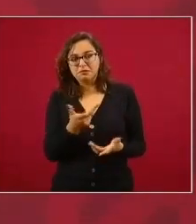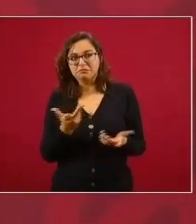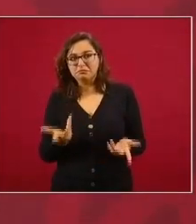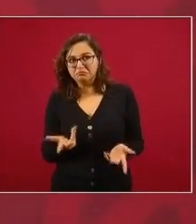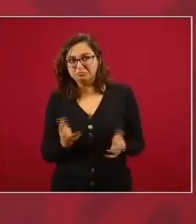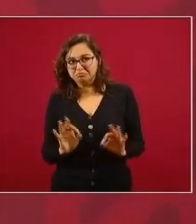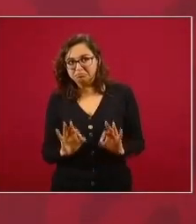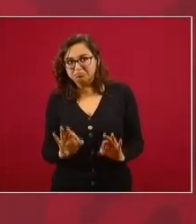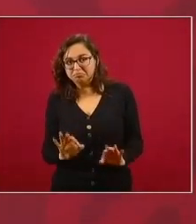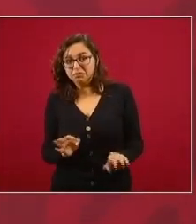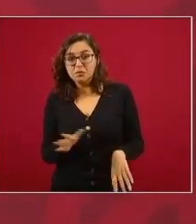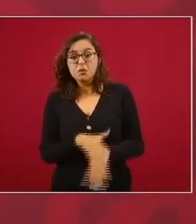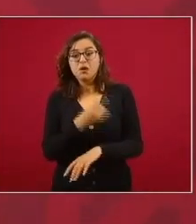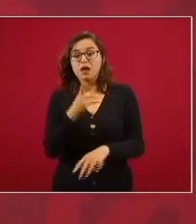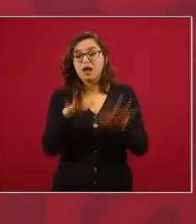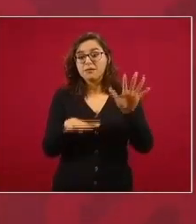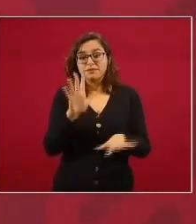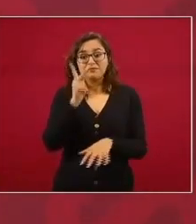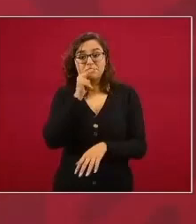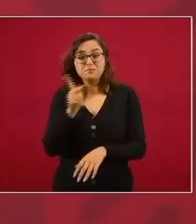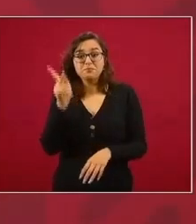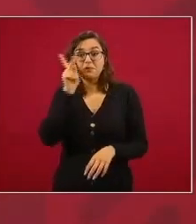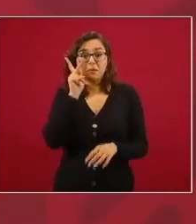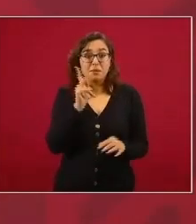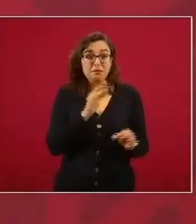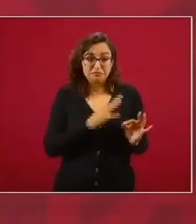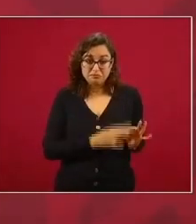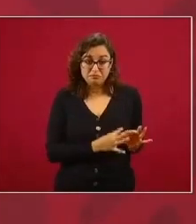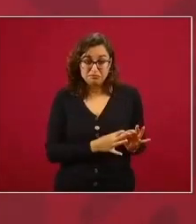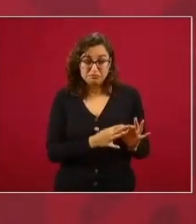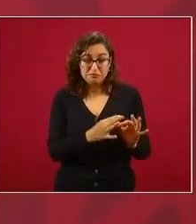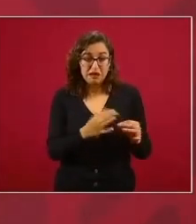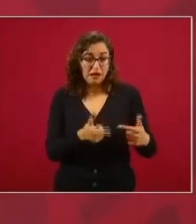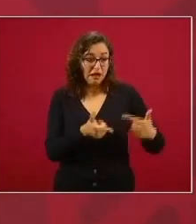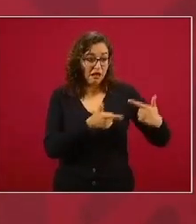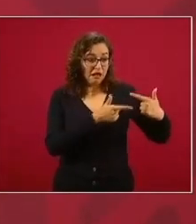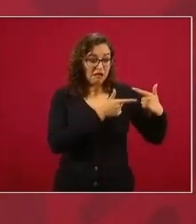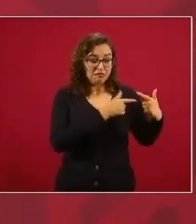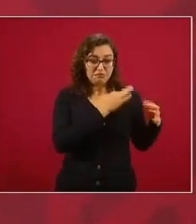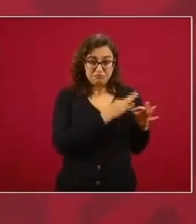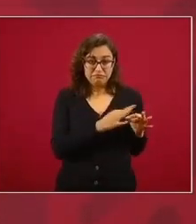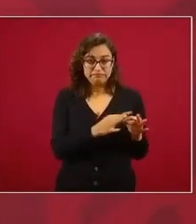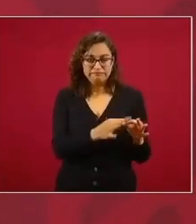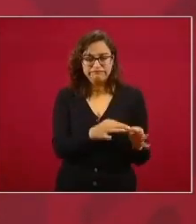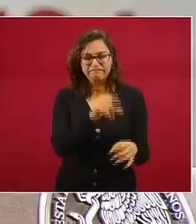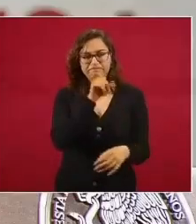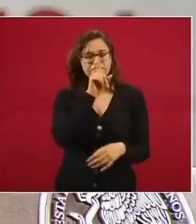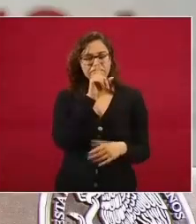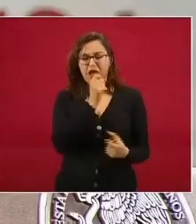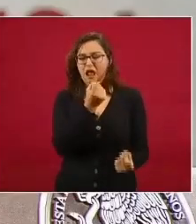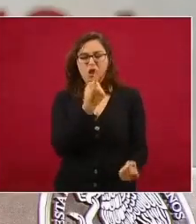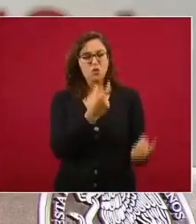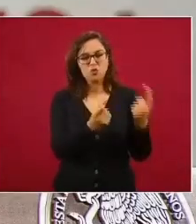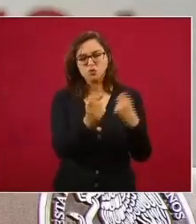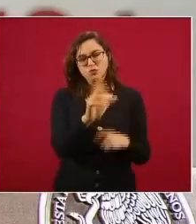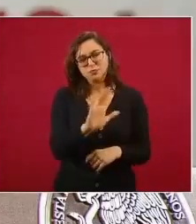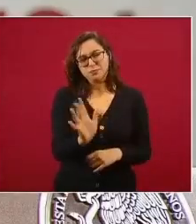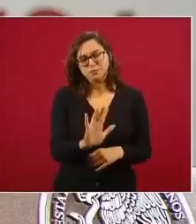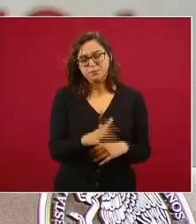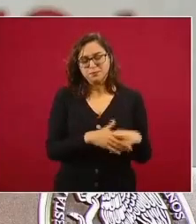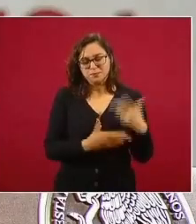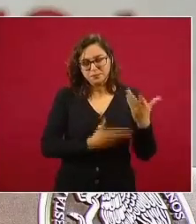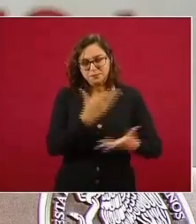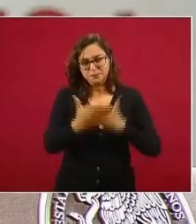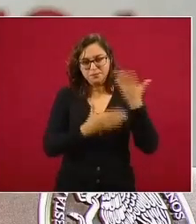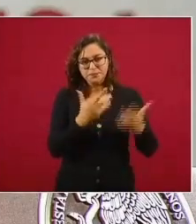los papas. Con todo respeto lo digo. ¿Sí? Hubo un papa, creo